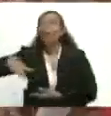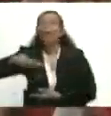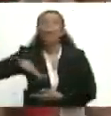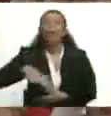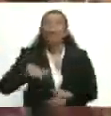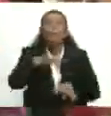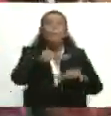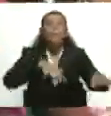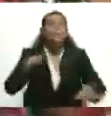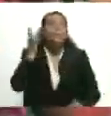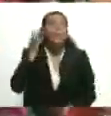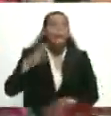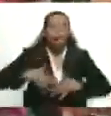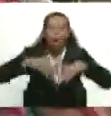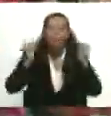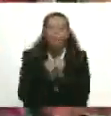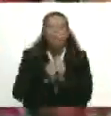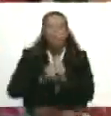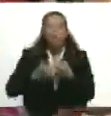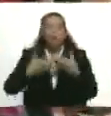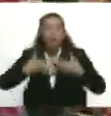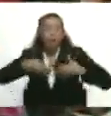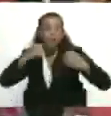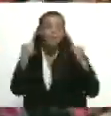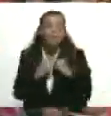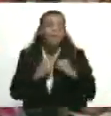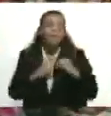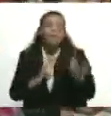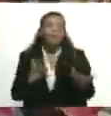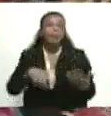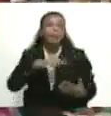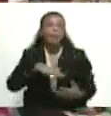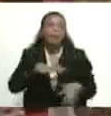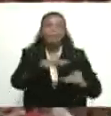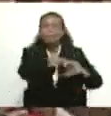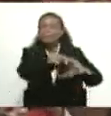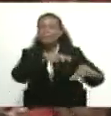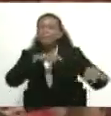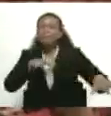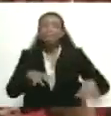la mujer guerrera de Caricuao?